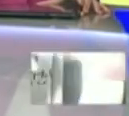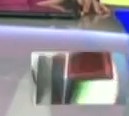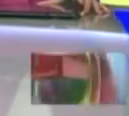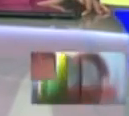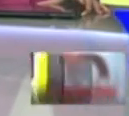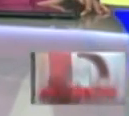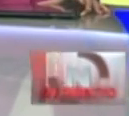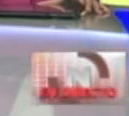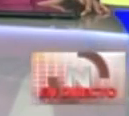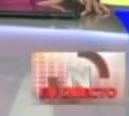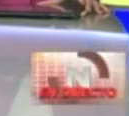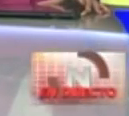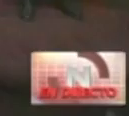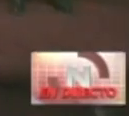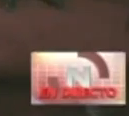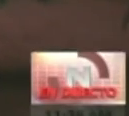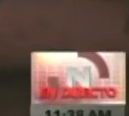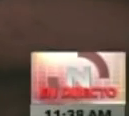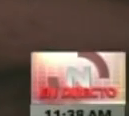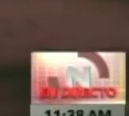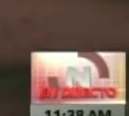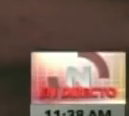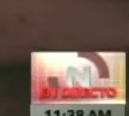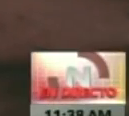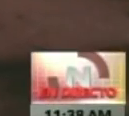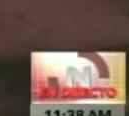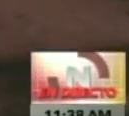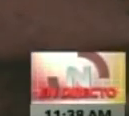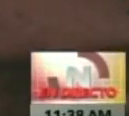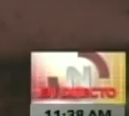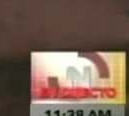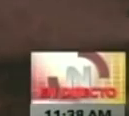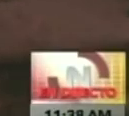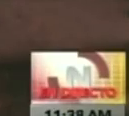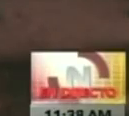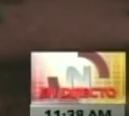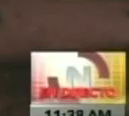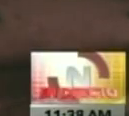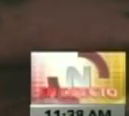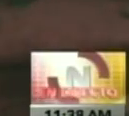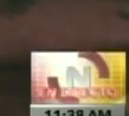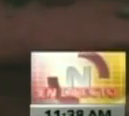Volvemos nuevamente a la sede del Parlamento venezolano con nuestra compañera Jocelyn Jiménez.